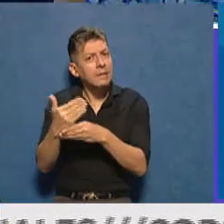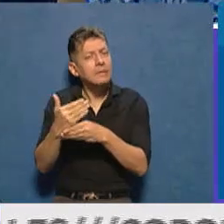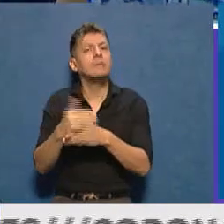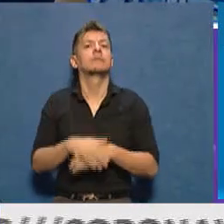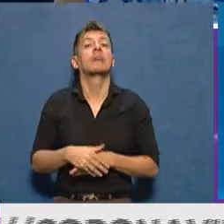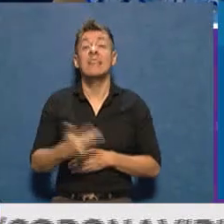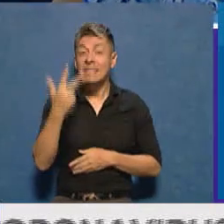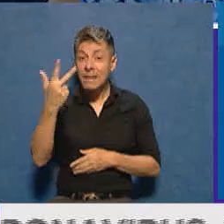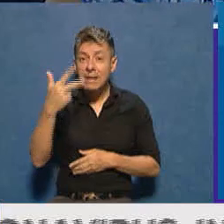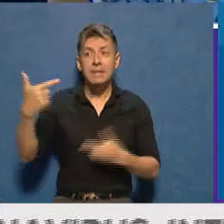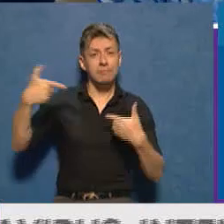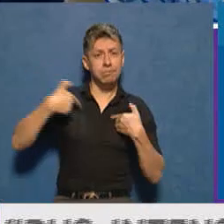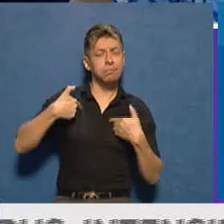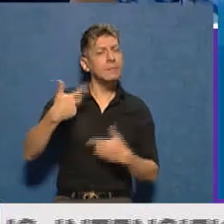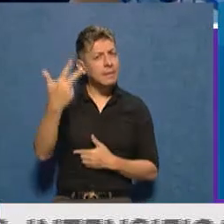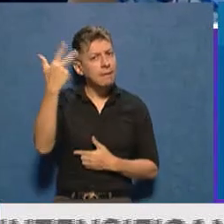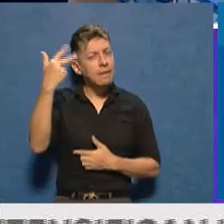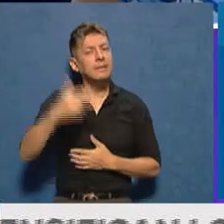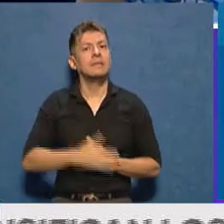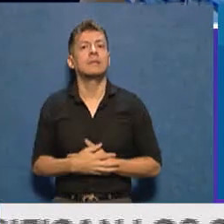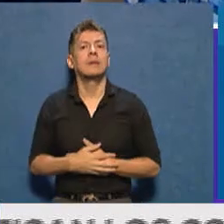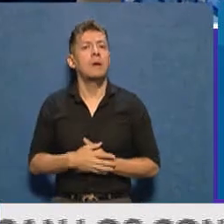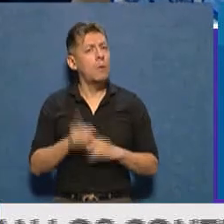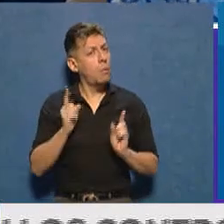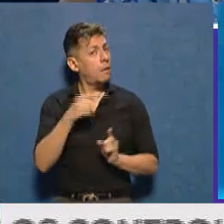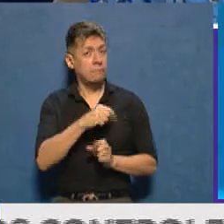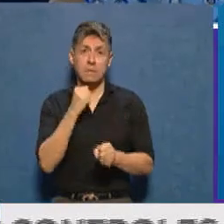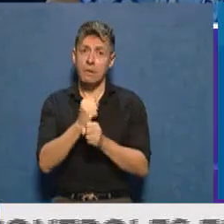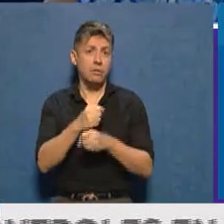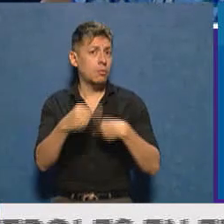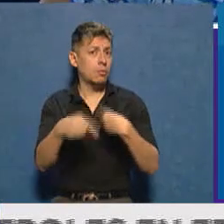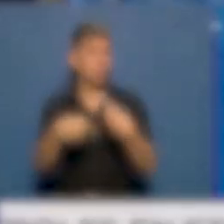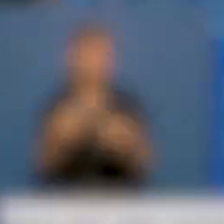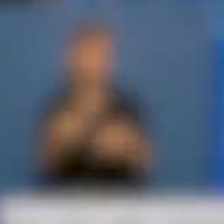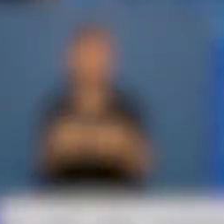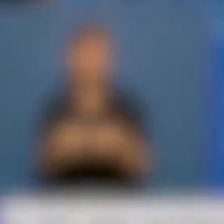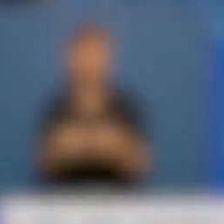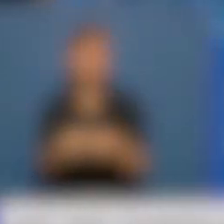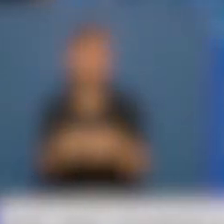Sin embargo, seguís porque, bueno, es tu trabajo. Sigo porque viene de sangre esto.